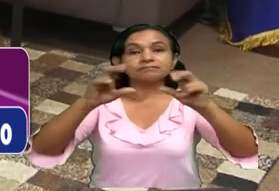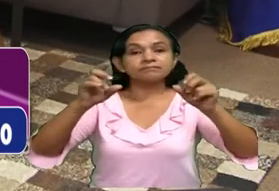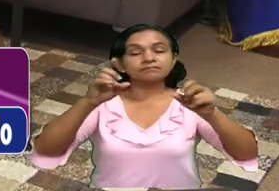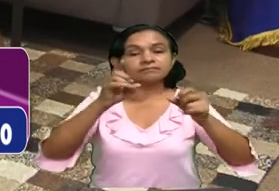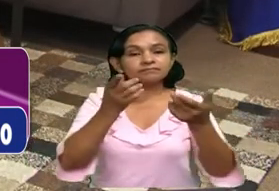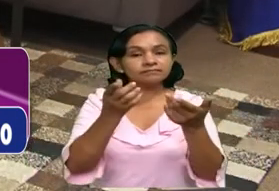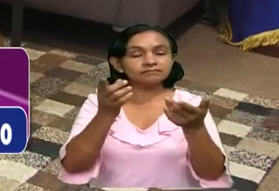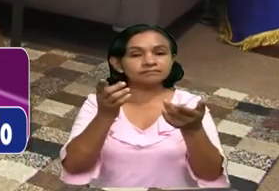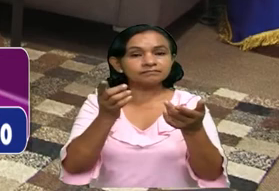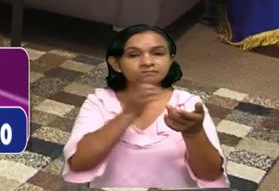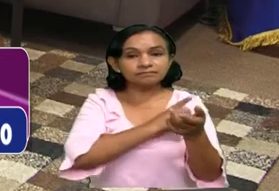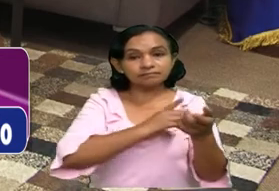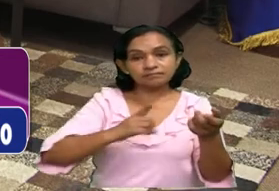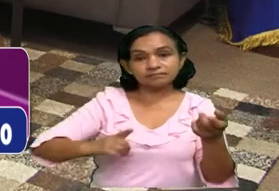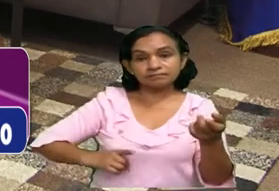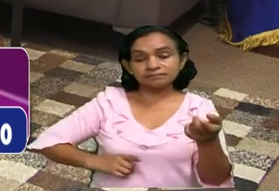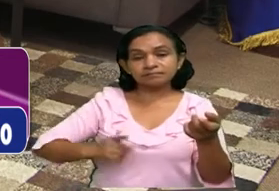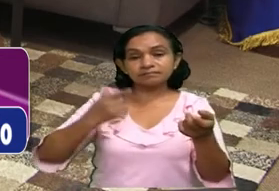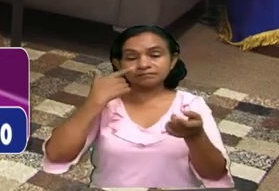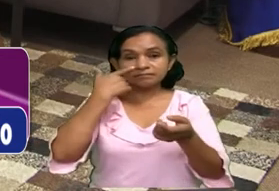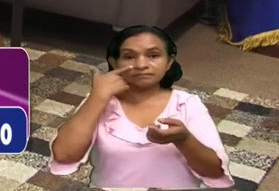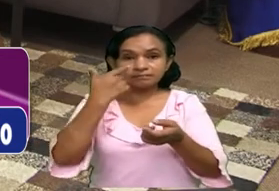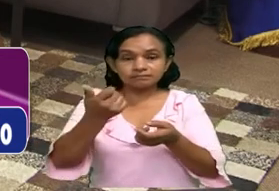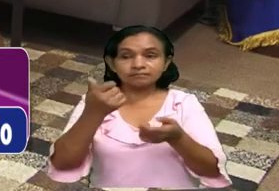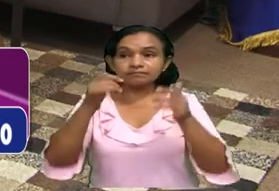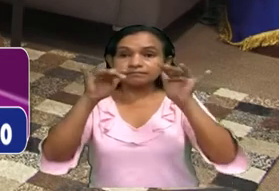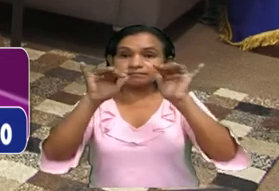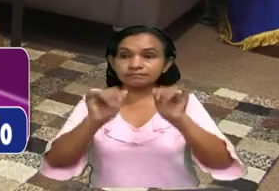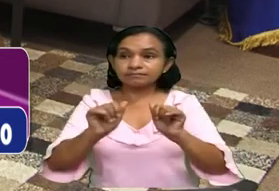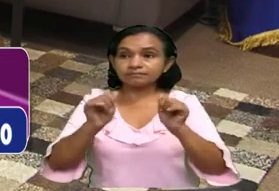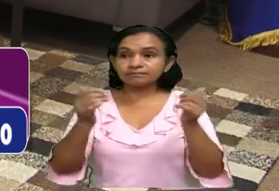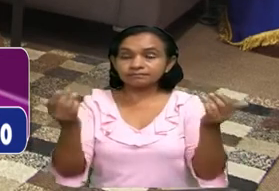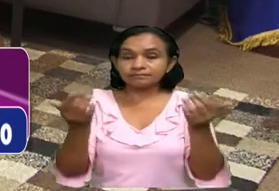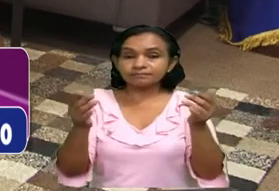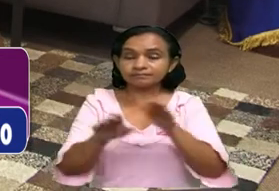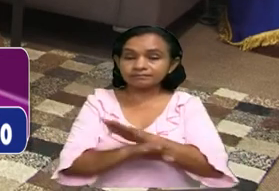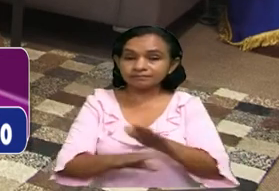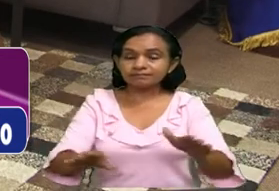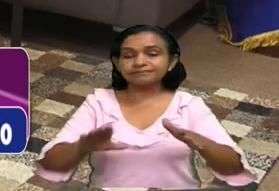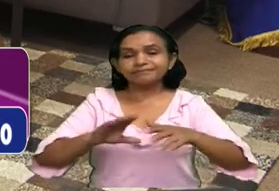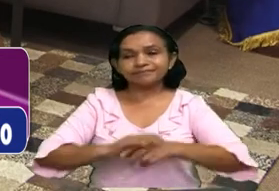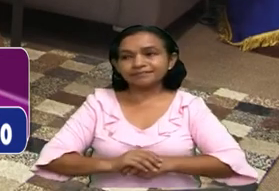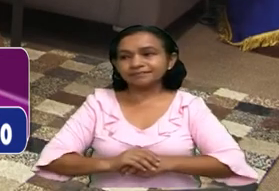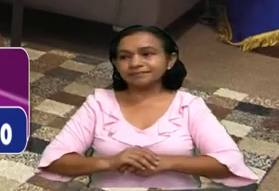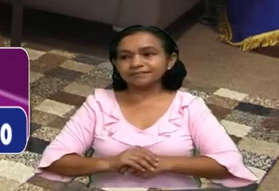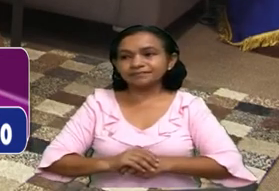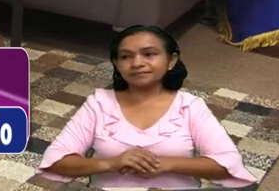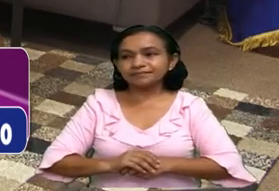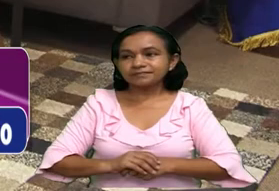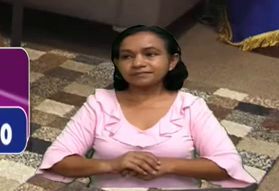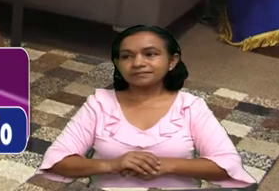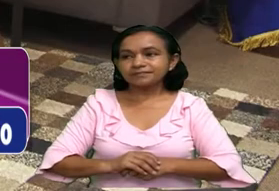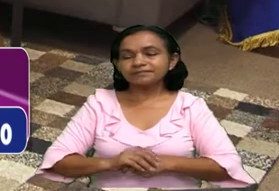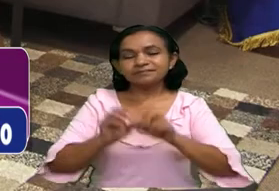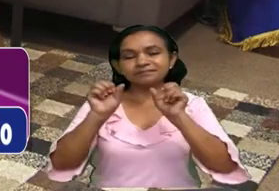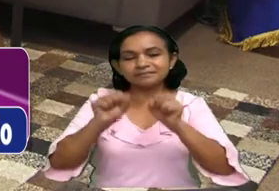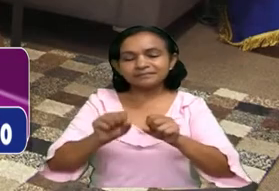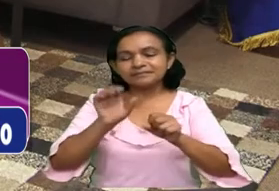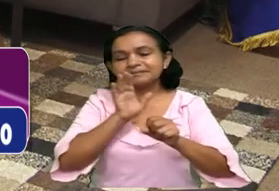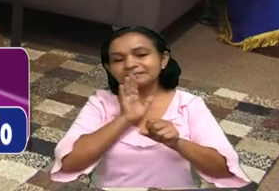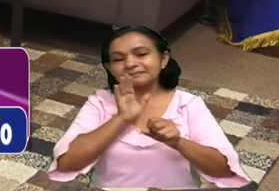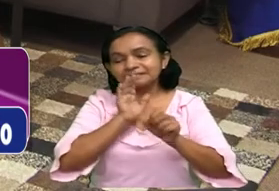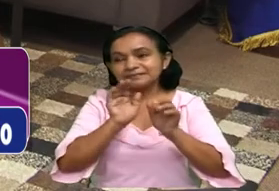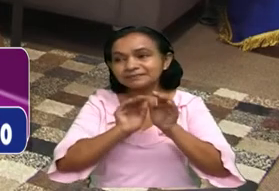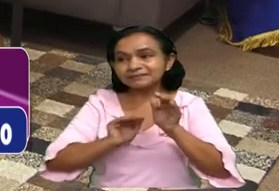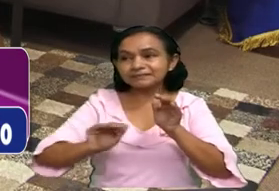un poquito también para ir conociendo ya, a modo de conclusión, ¿verdad? Sé que podríamos pasar